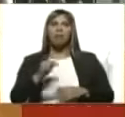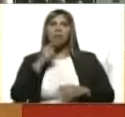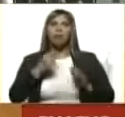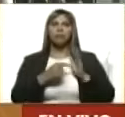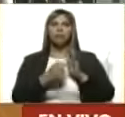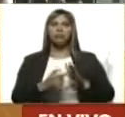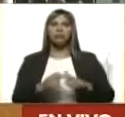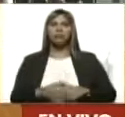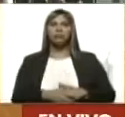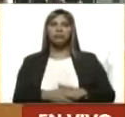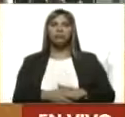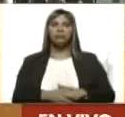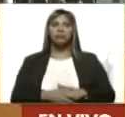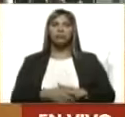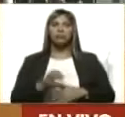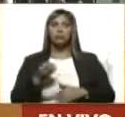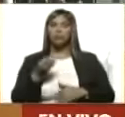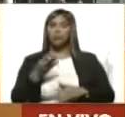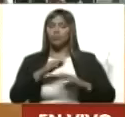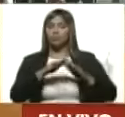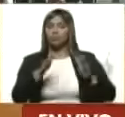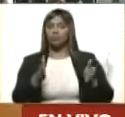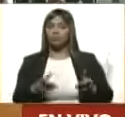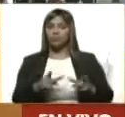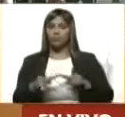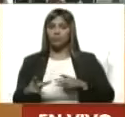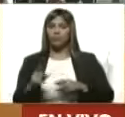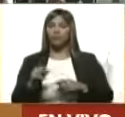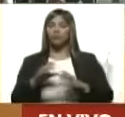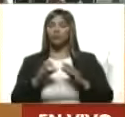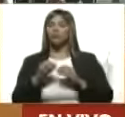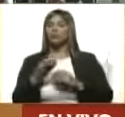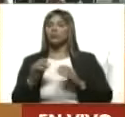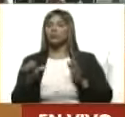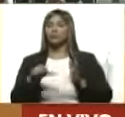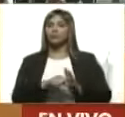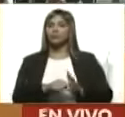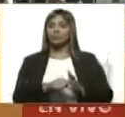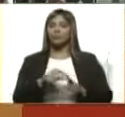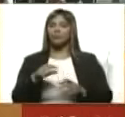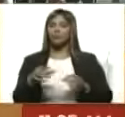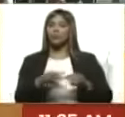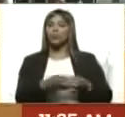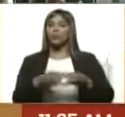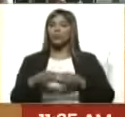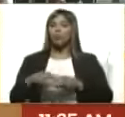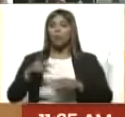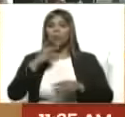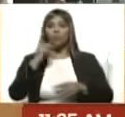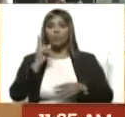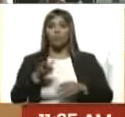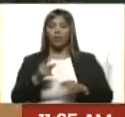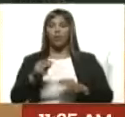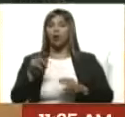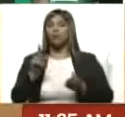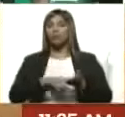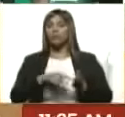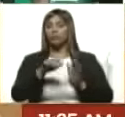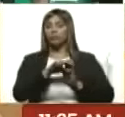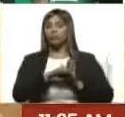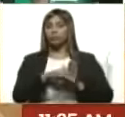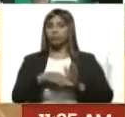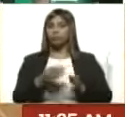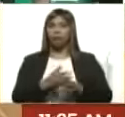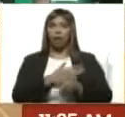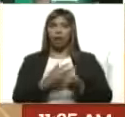REG, ya está el número de mesa, el número de centro, los partidos tienen que cumplir con lo que les corresponde,